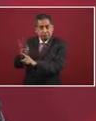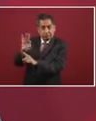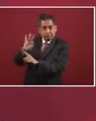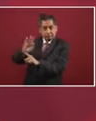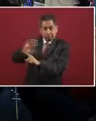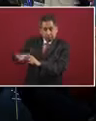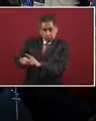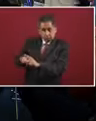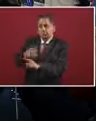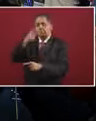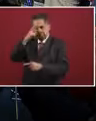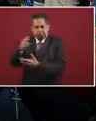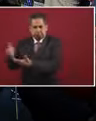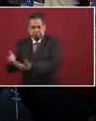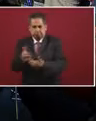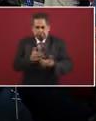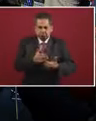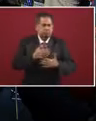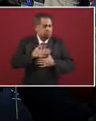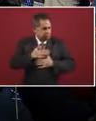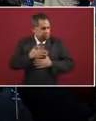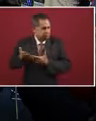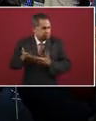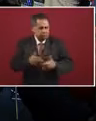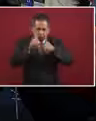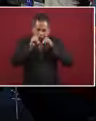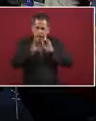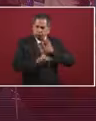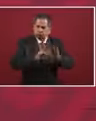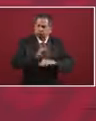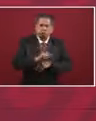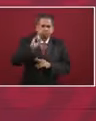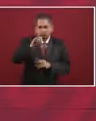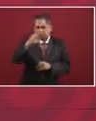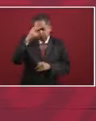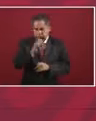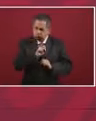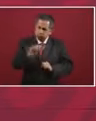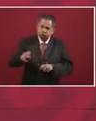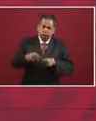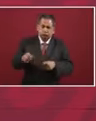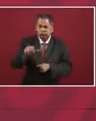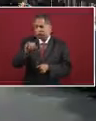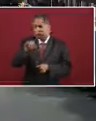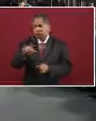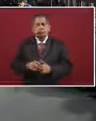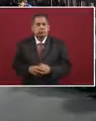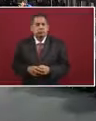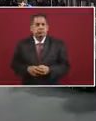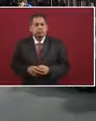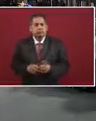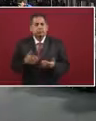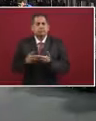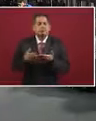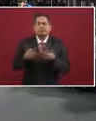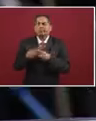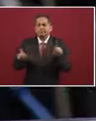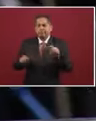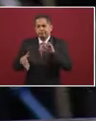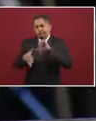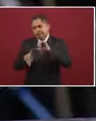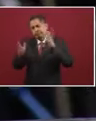México confiere. Y así lo hemos hecho históricamente, el asilo. ¿Pero abre una brecha en Latinoamérica? Bueno, hay